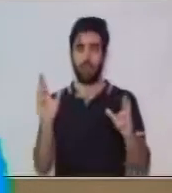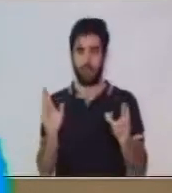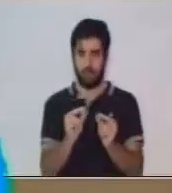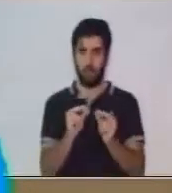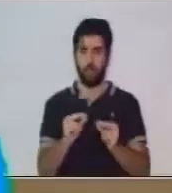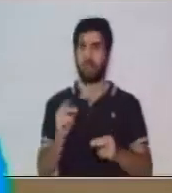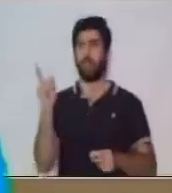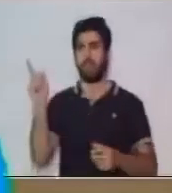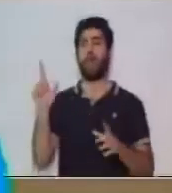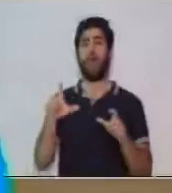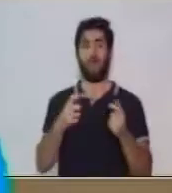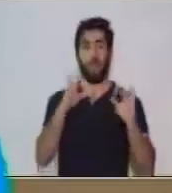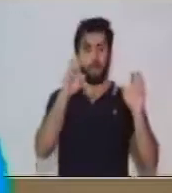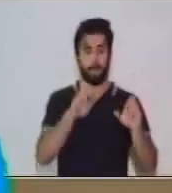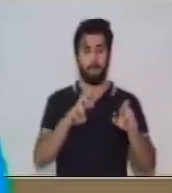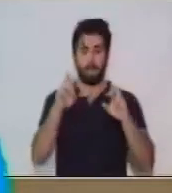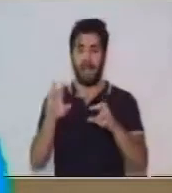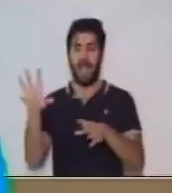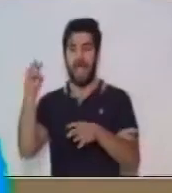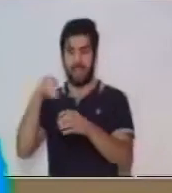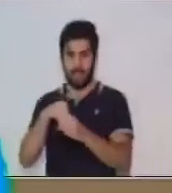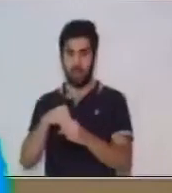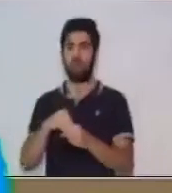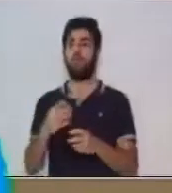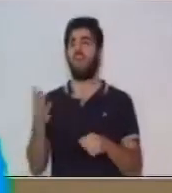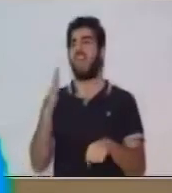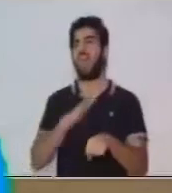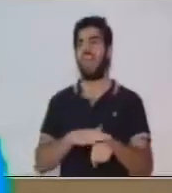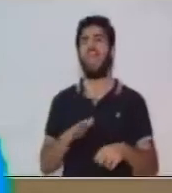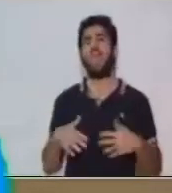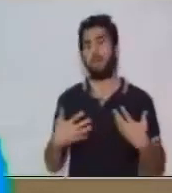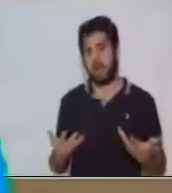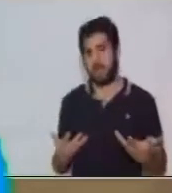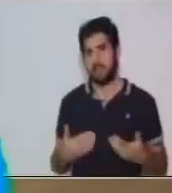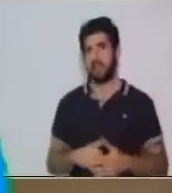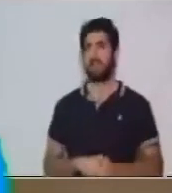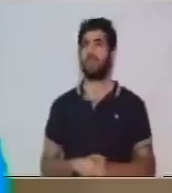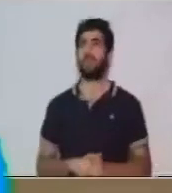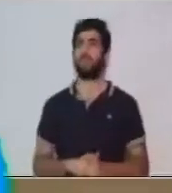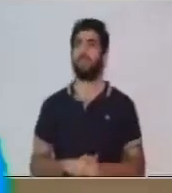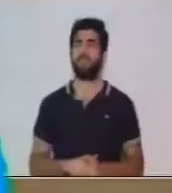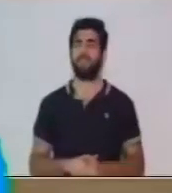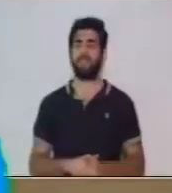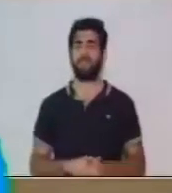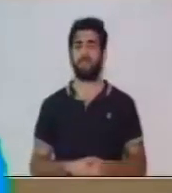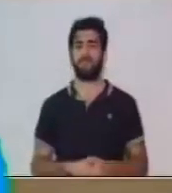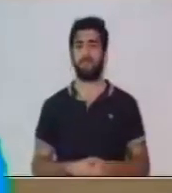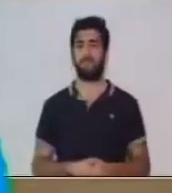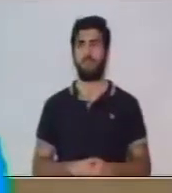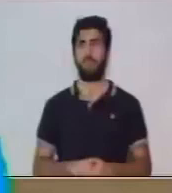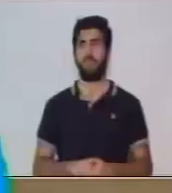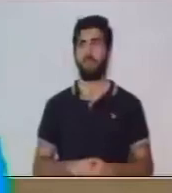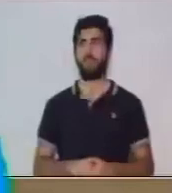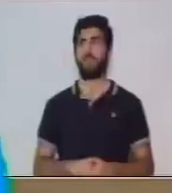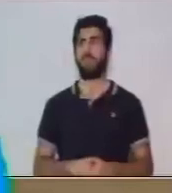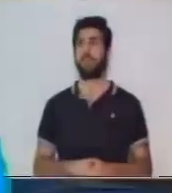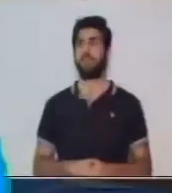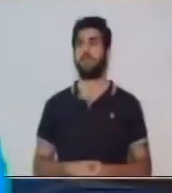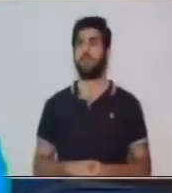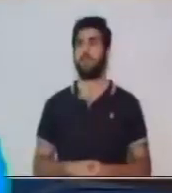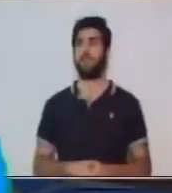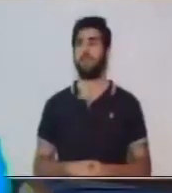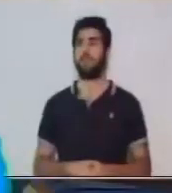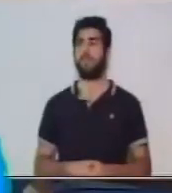los personajes. ¿Qué más podríamos meter ahí? ¿Qué más? ¿Qué más tienen ustedes en mente del cuento?